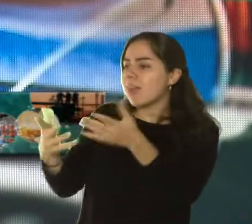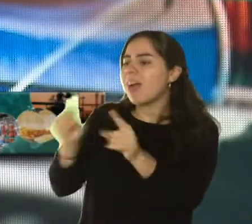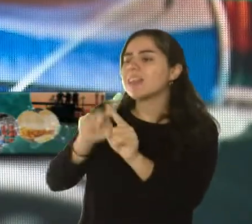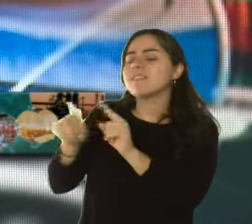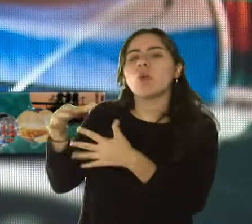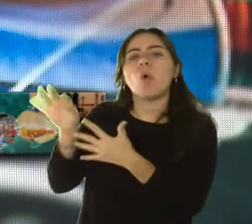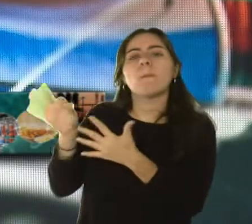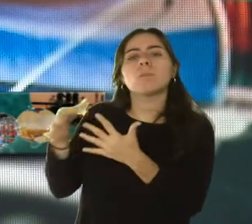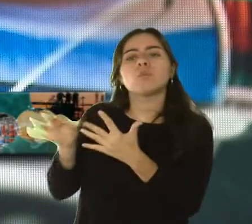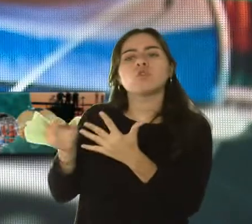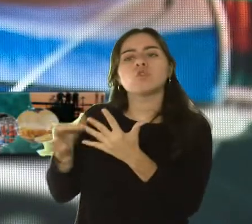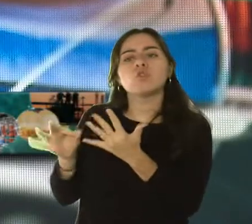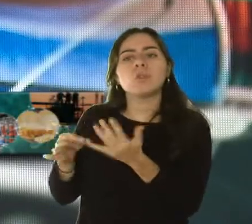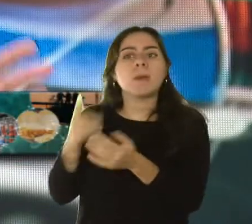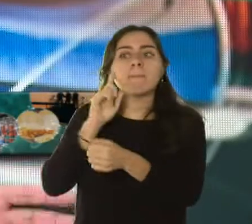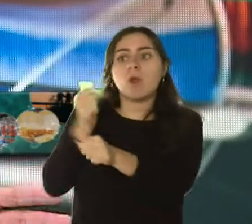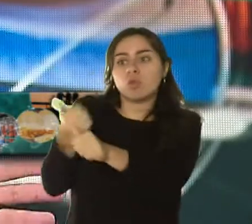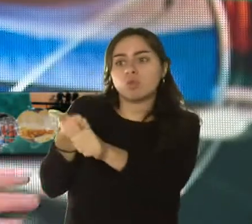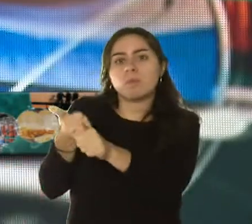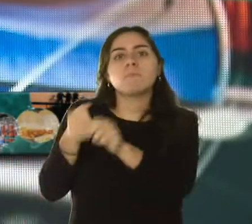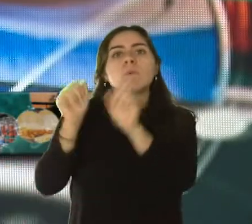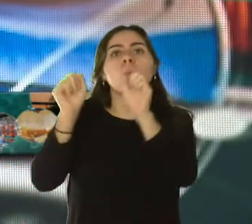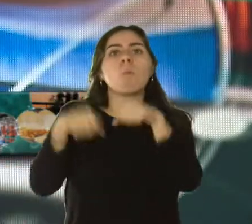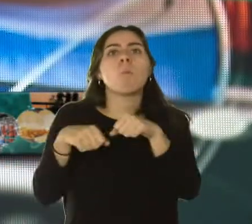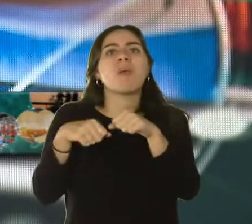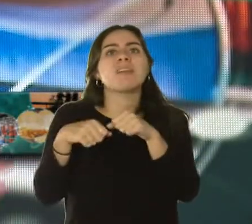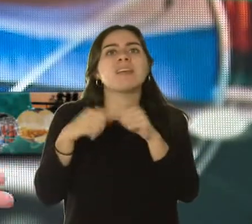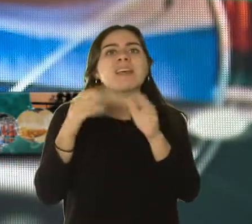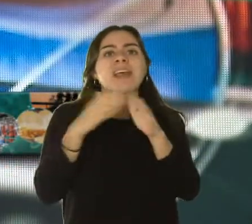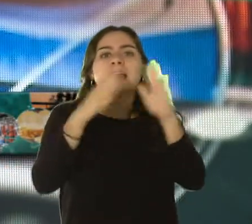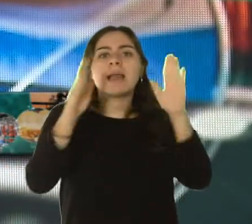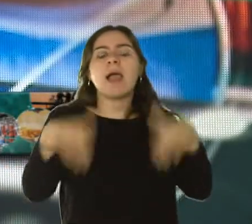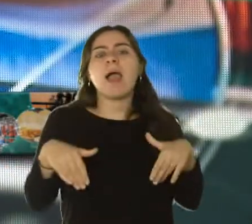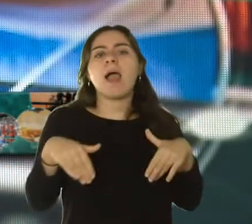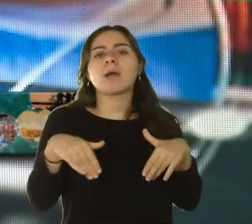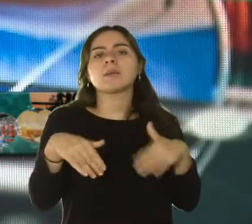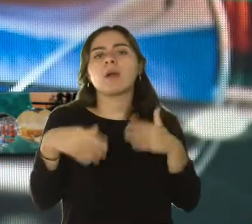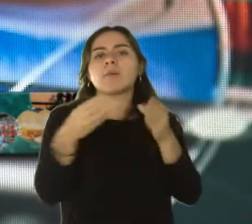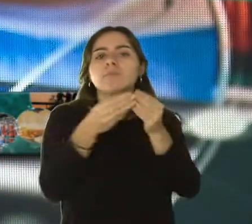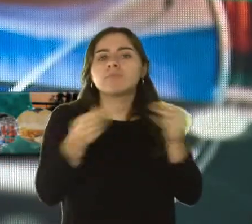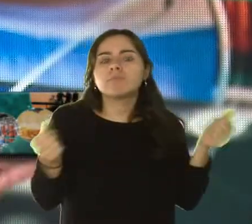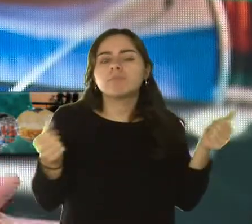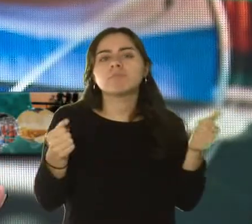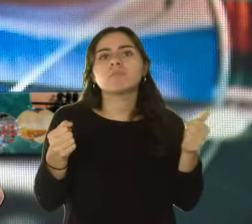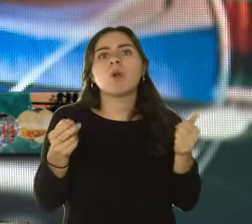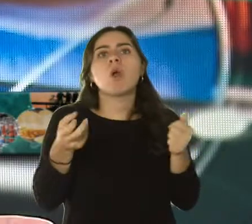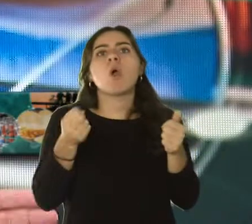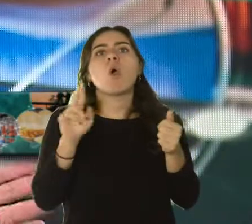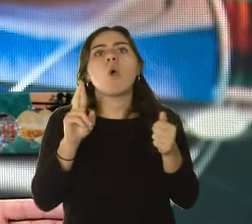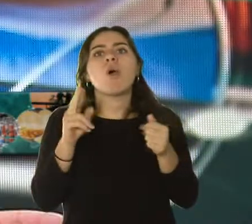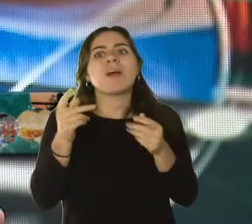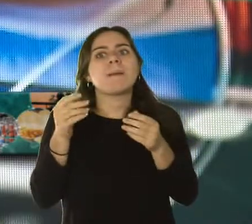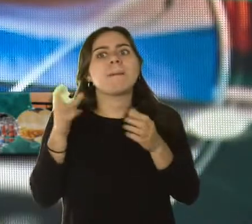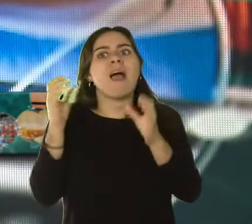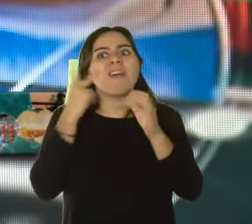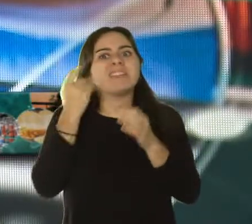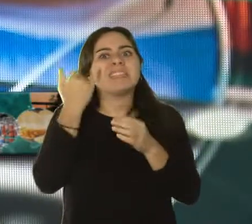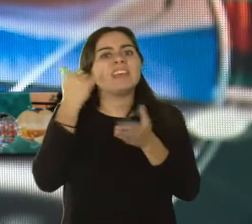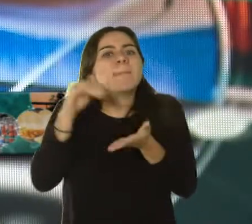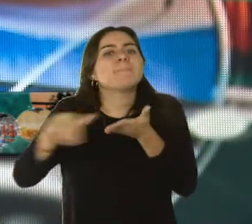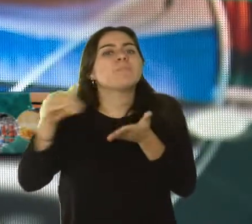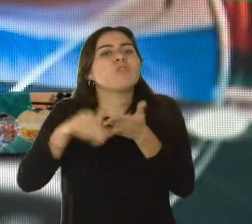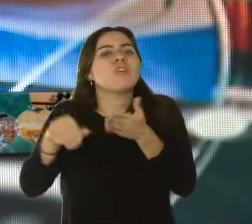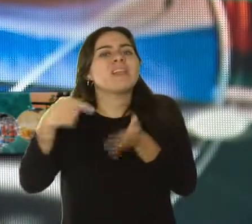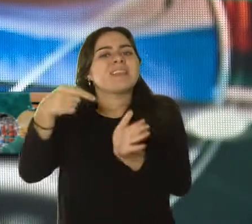donde usted pudiera tanto o liquidar la propiedad o zafarse o buscar la forma de que le condonen las deudas por un lado, o por el otro